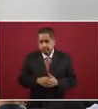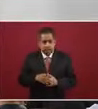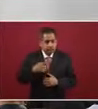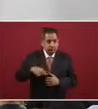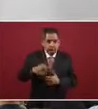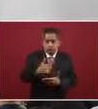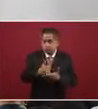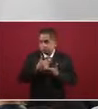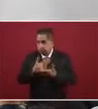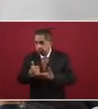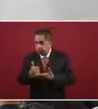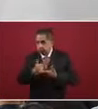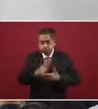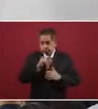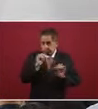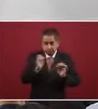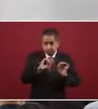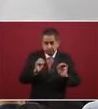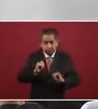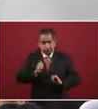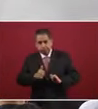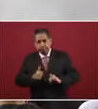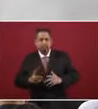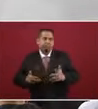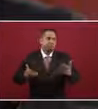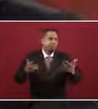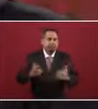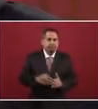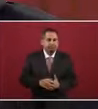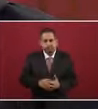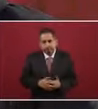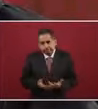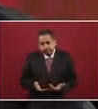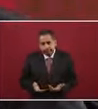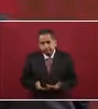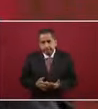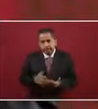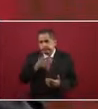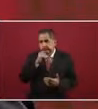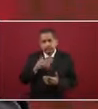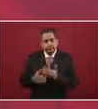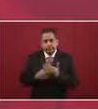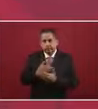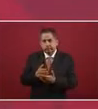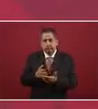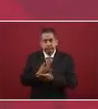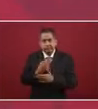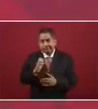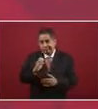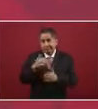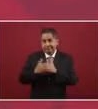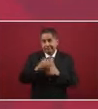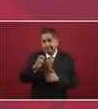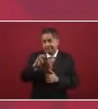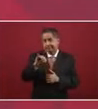ayudamos todos, pues entonces no vamos a poder enfrentar la crisis